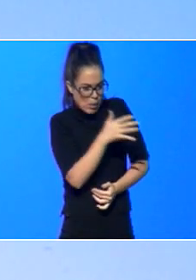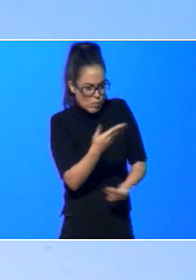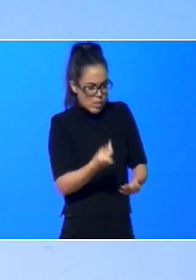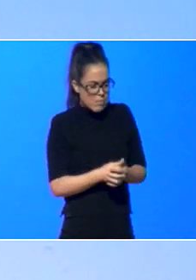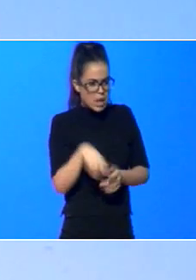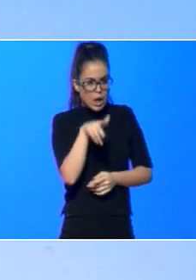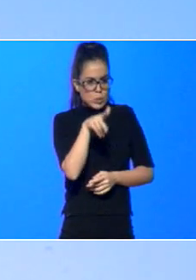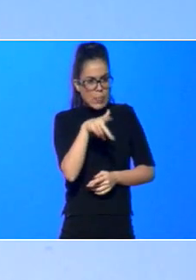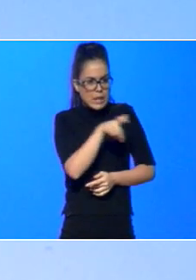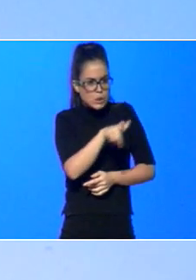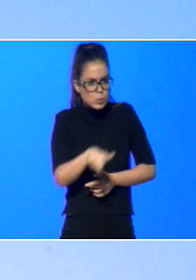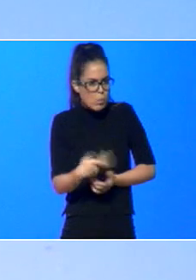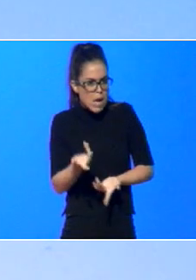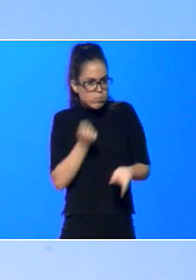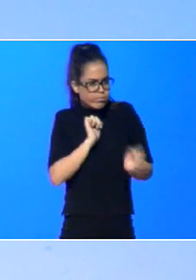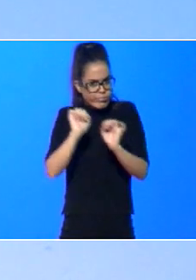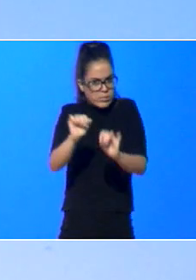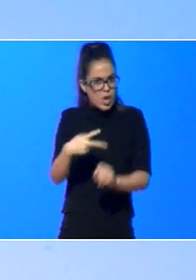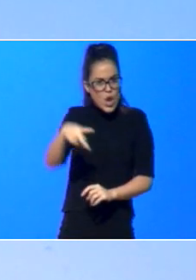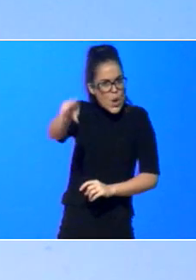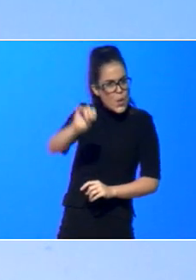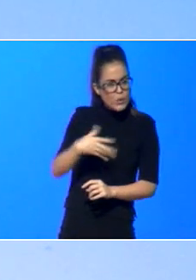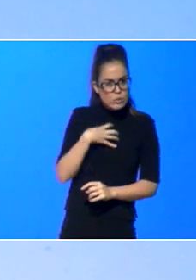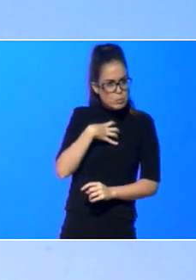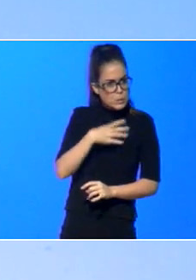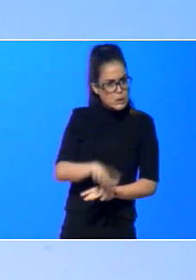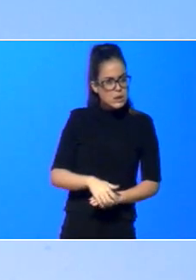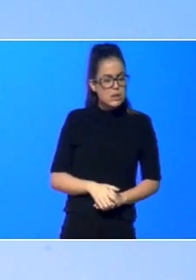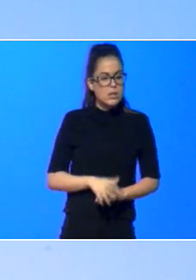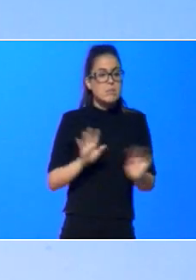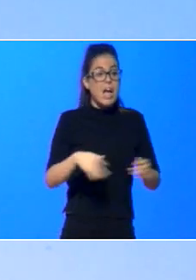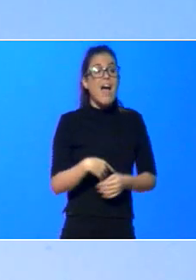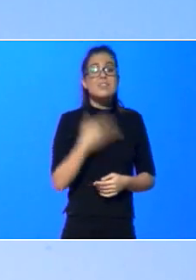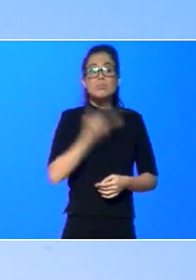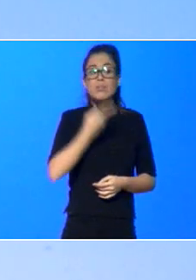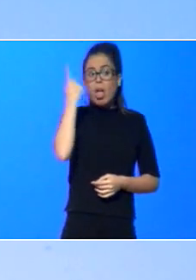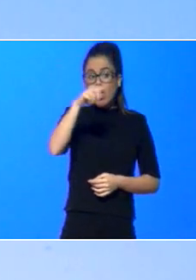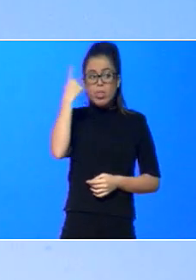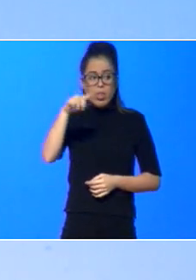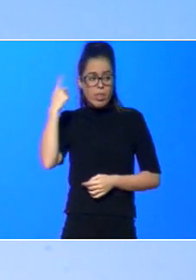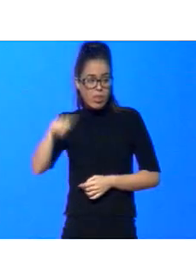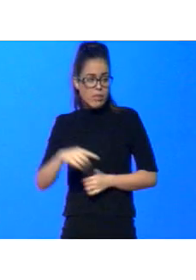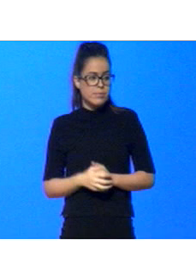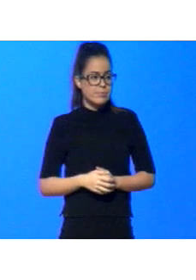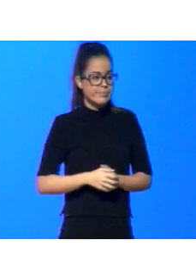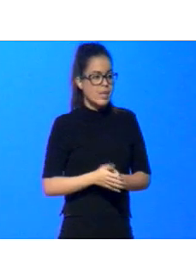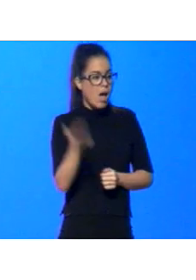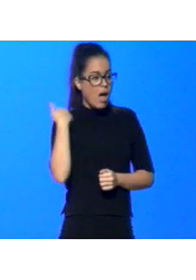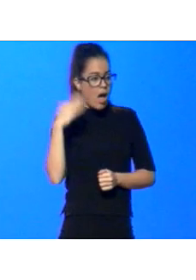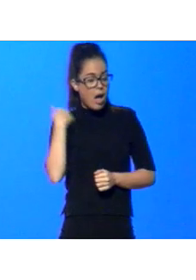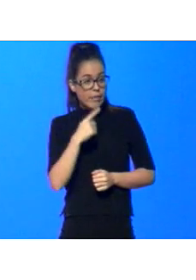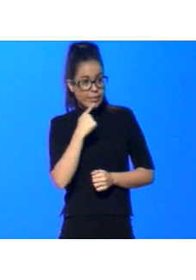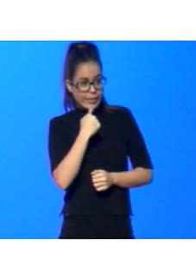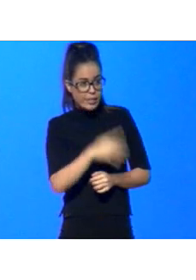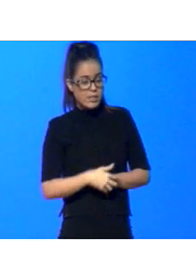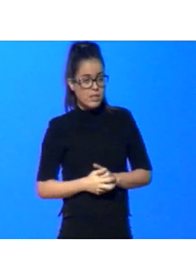Humanos no no permite pero pero es importante ser consciente de esto y decía antes y en esta